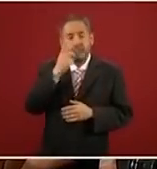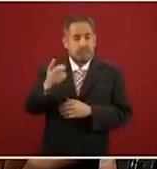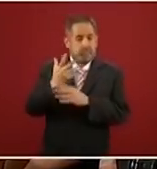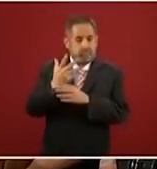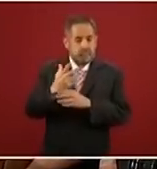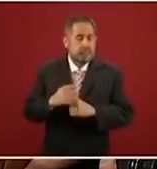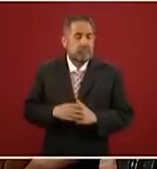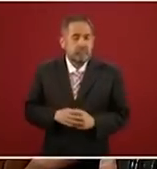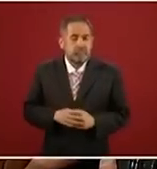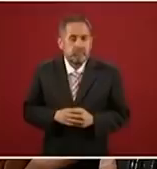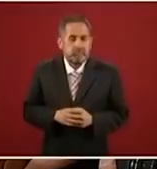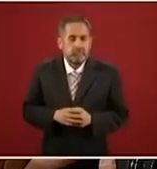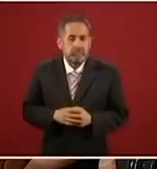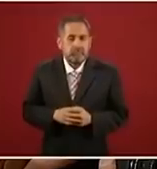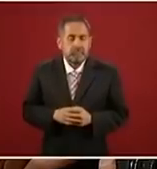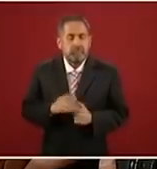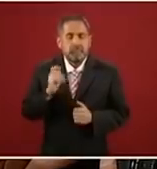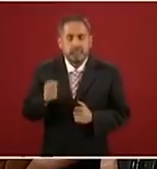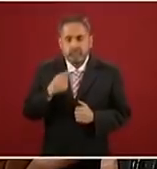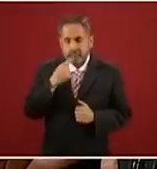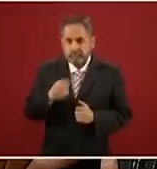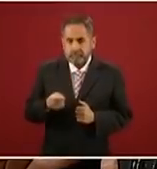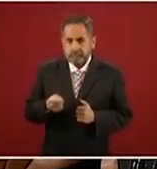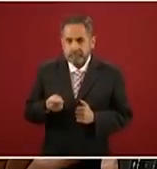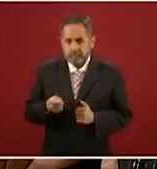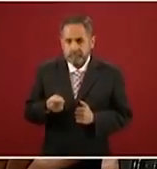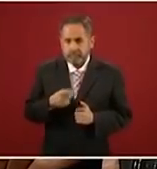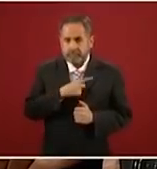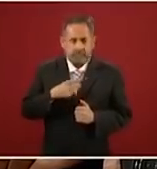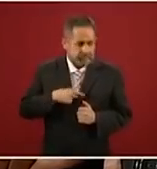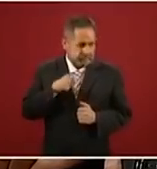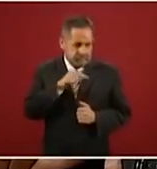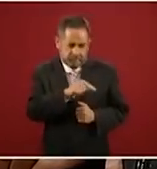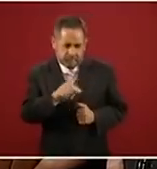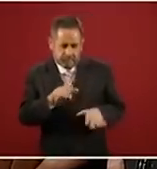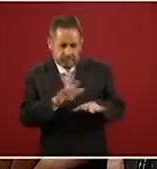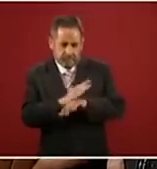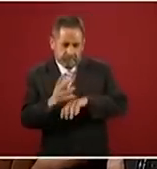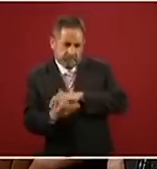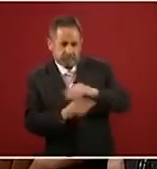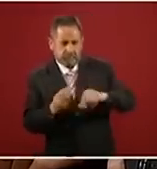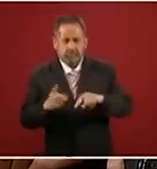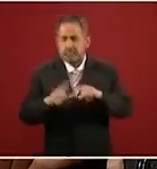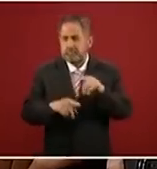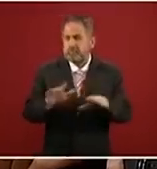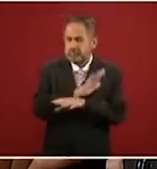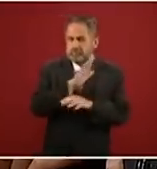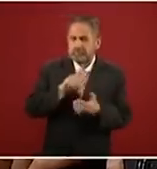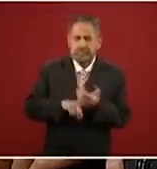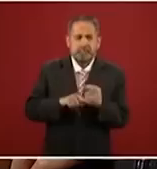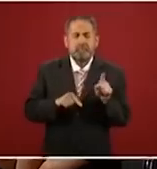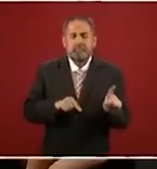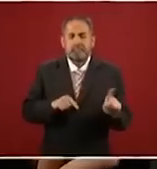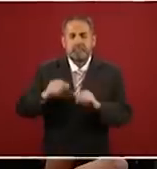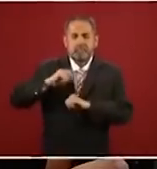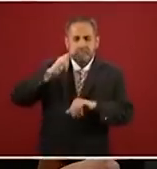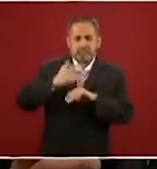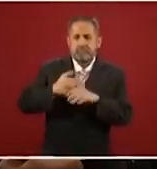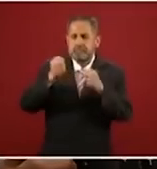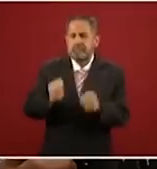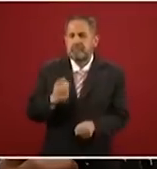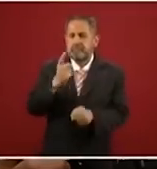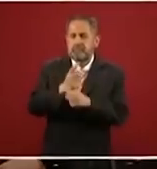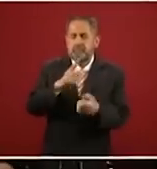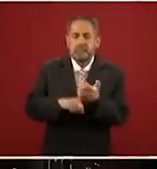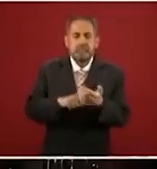en que se tenía que restituir al jefe seguridad de la